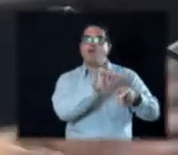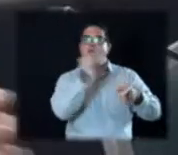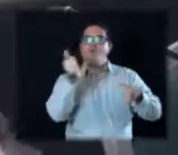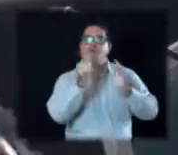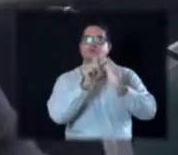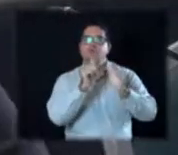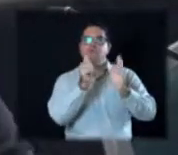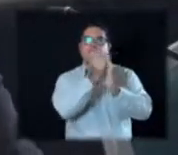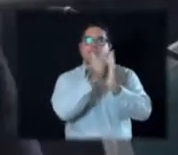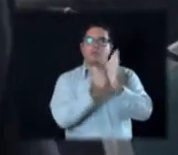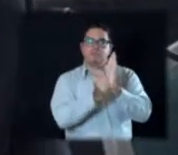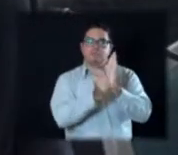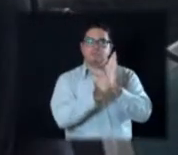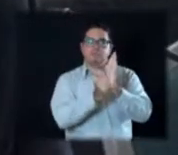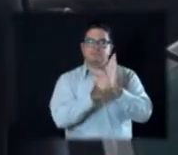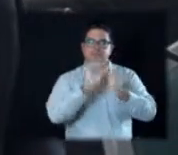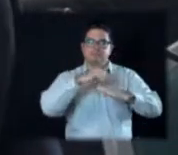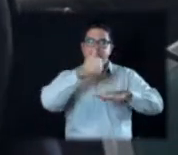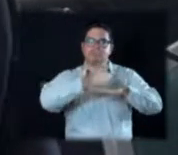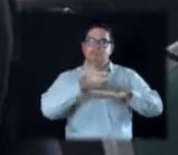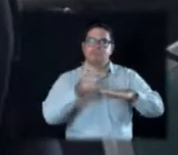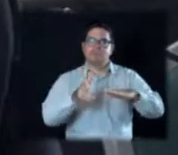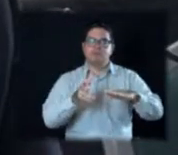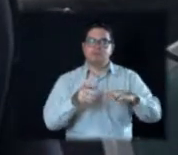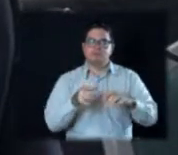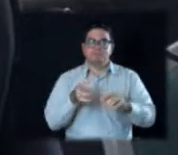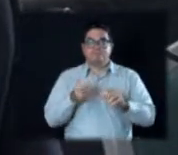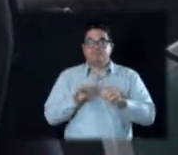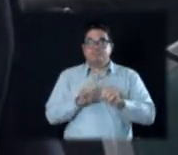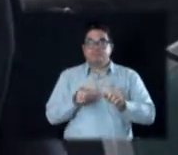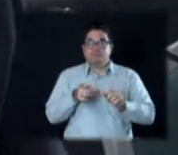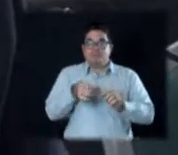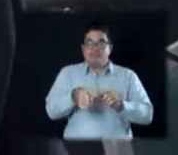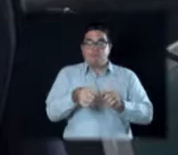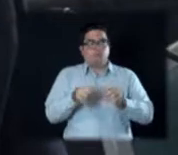otro sistema de contabilidad, pero continúan